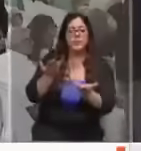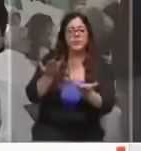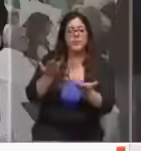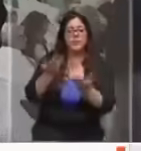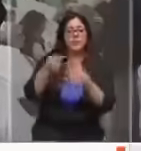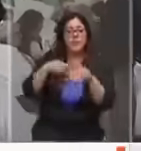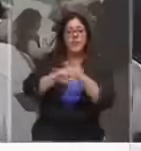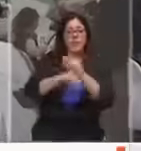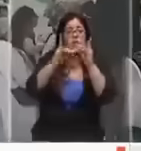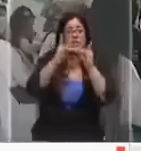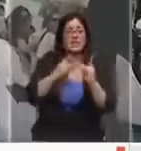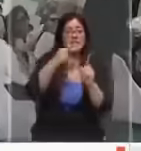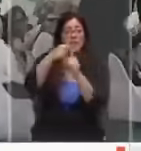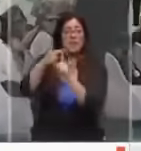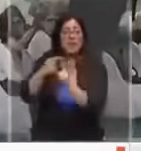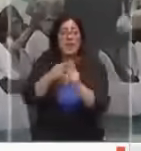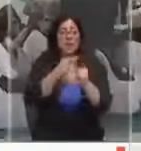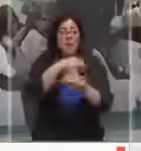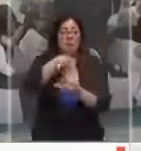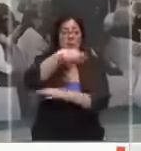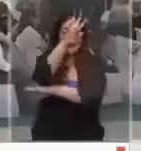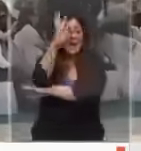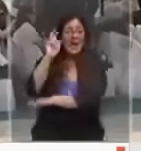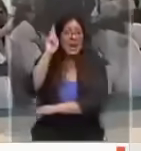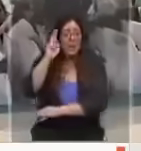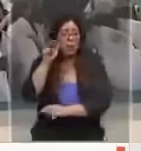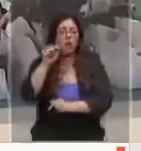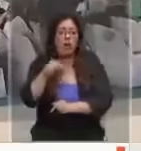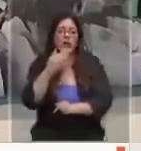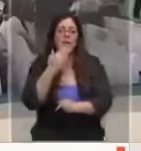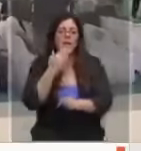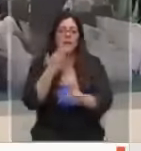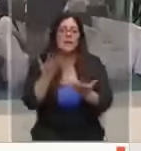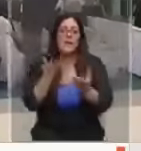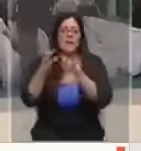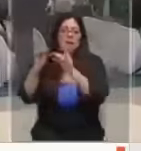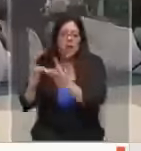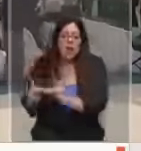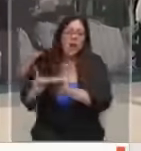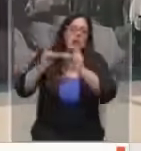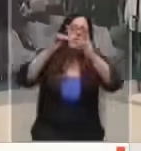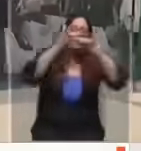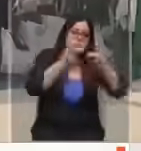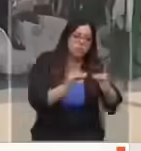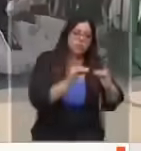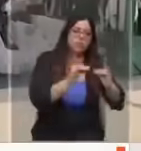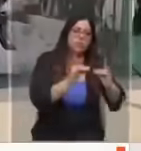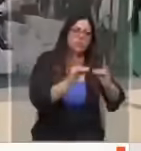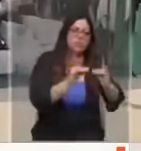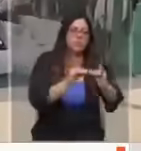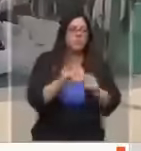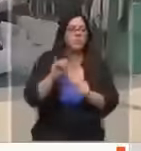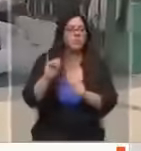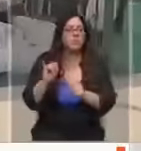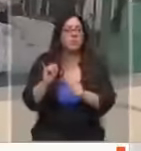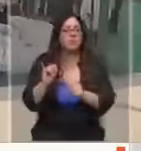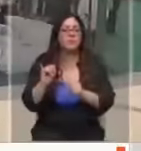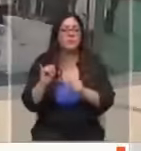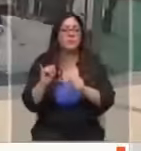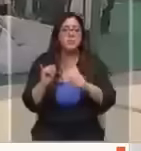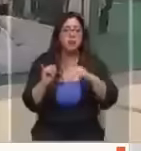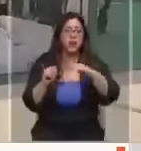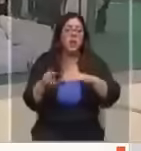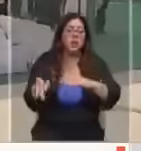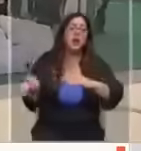del cementerio es donde ya también ahí lo suben nuevamente a una cureña. Exactamente. Tú sabes que,